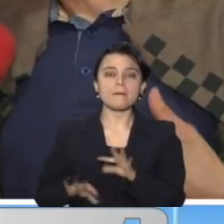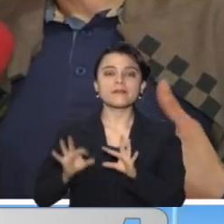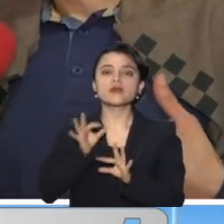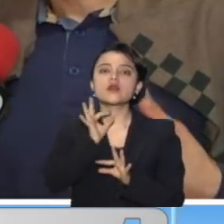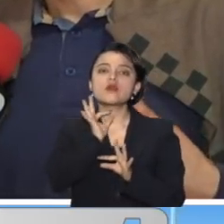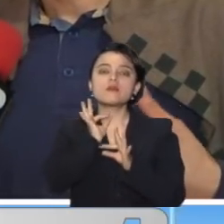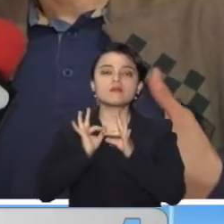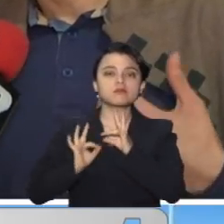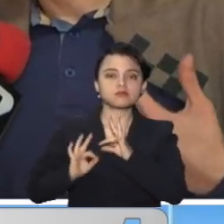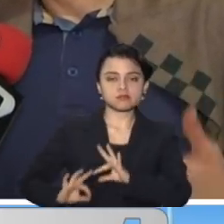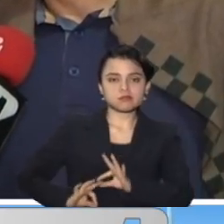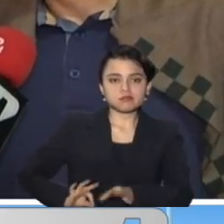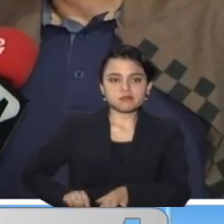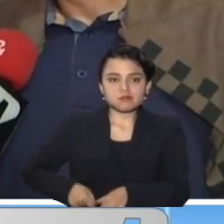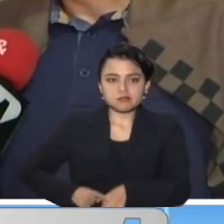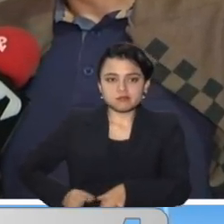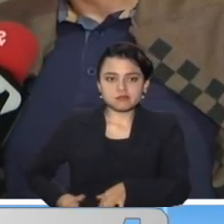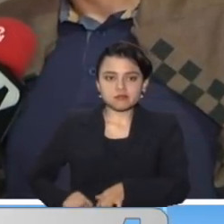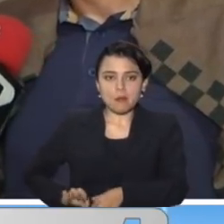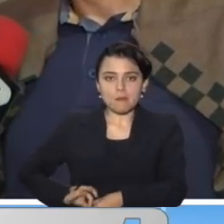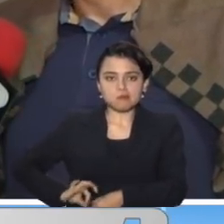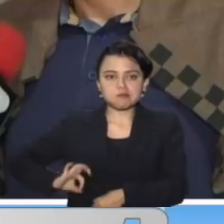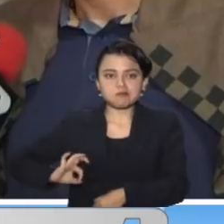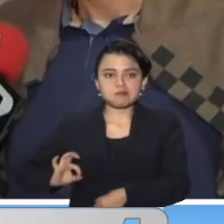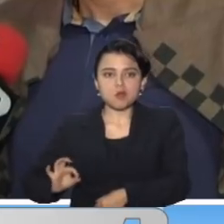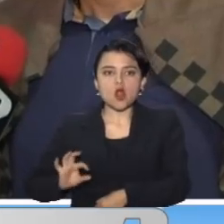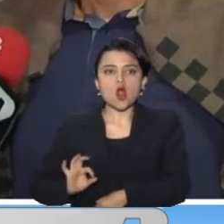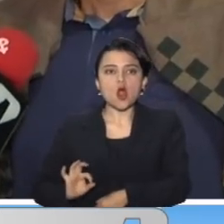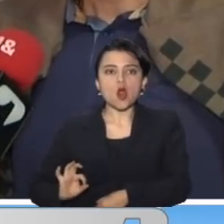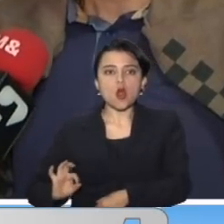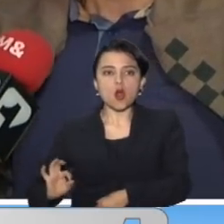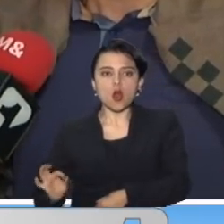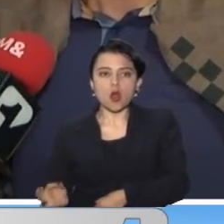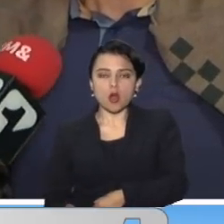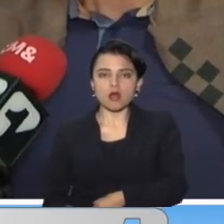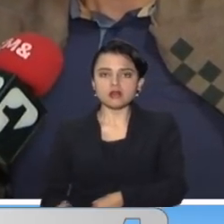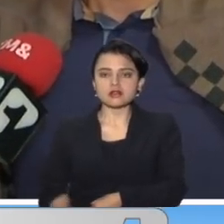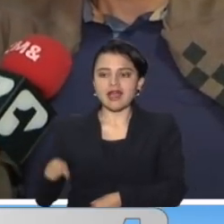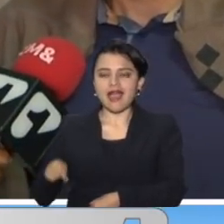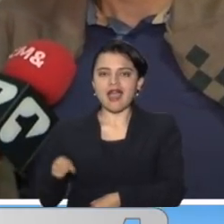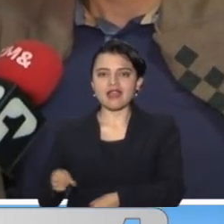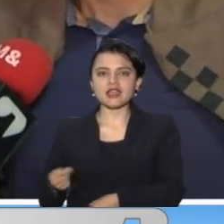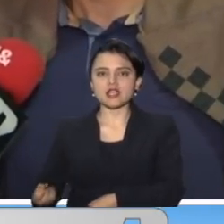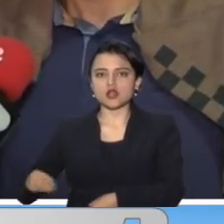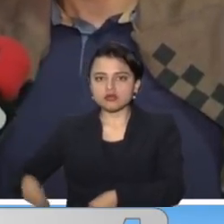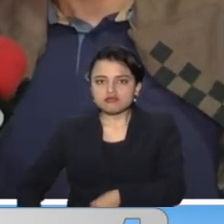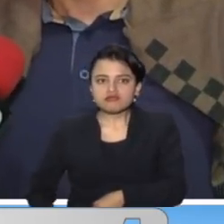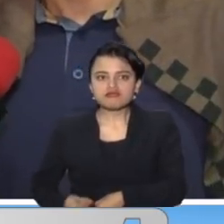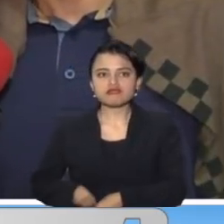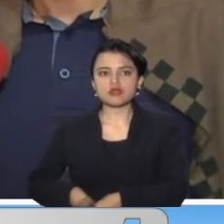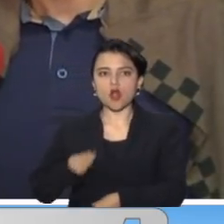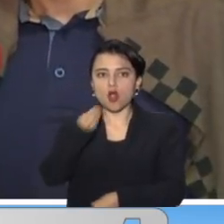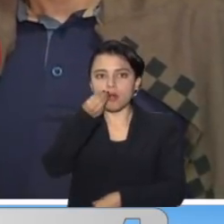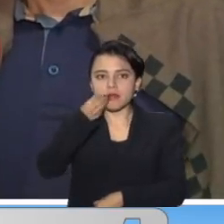sonda parenteral también, porque la enfermedad